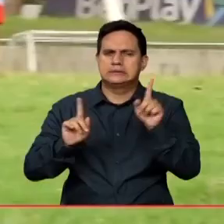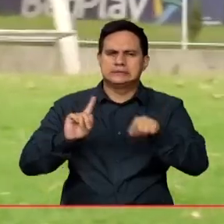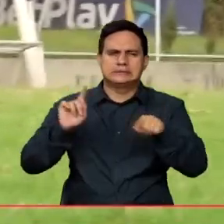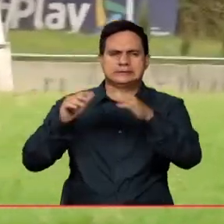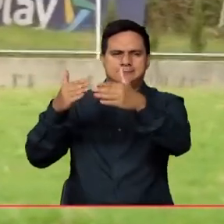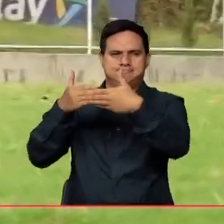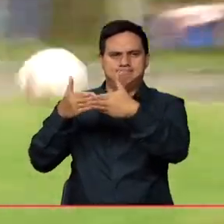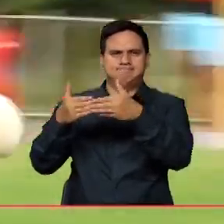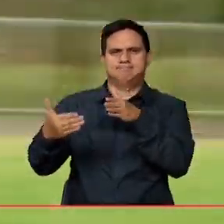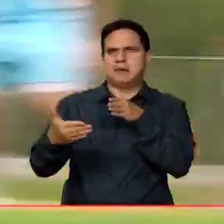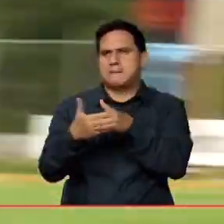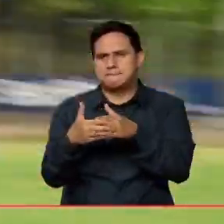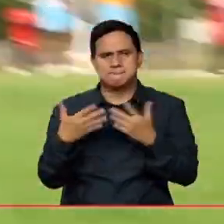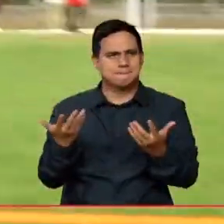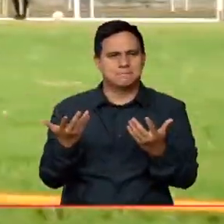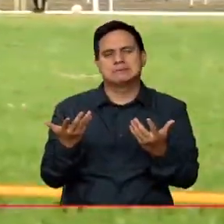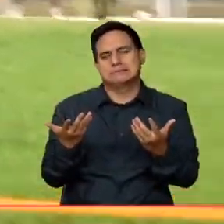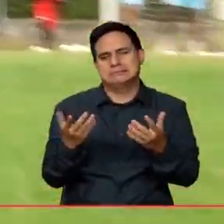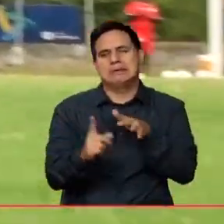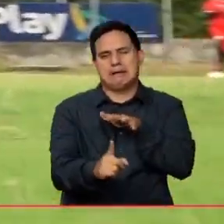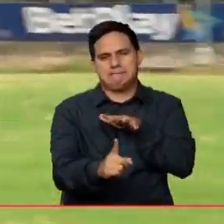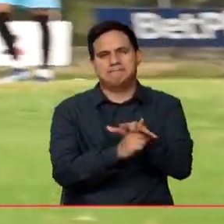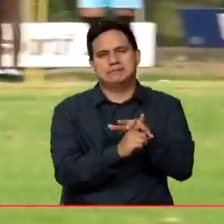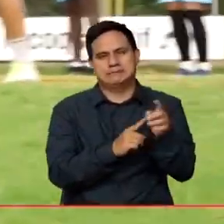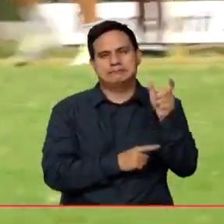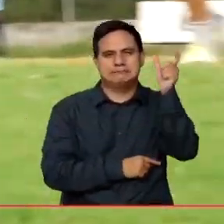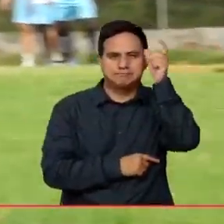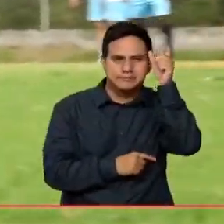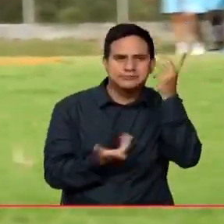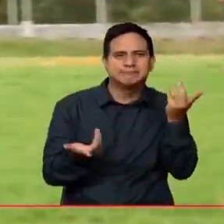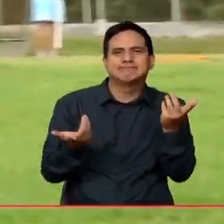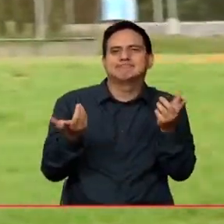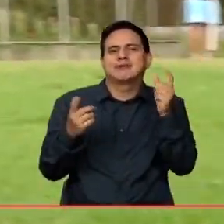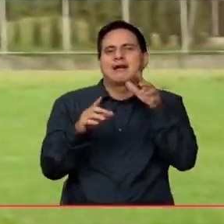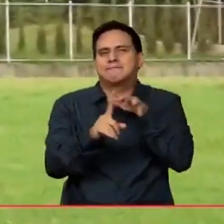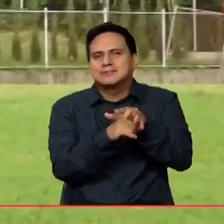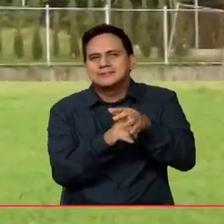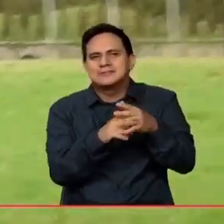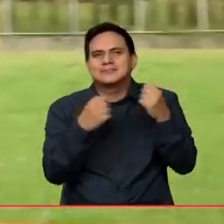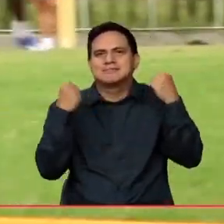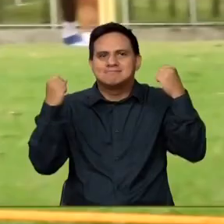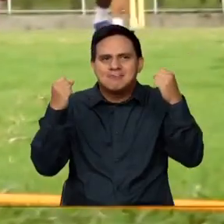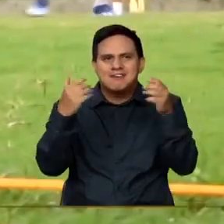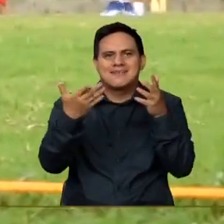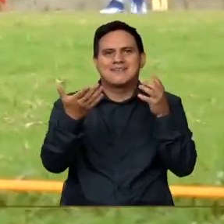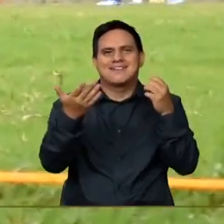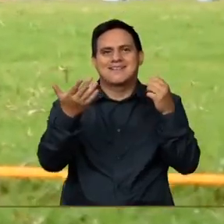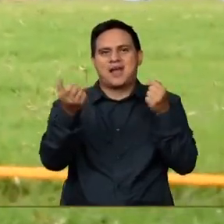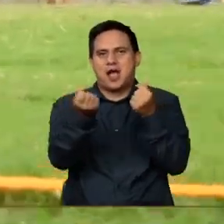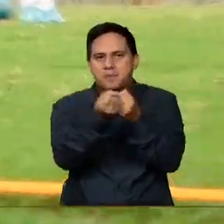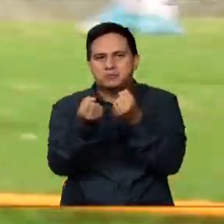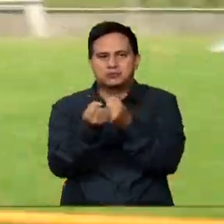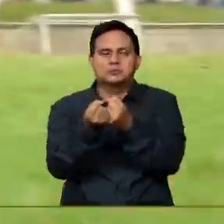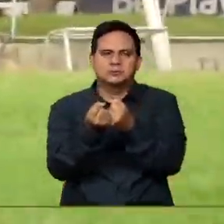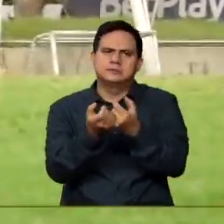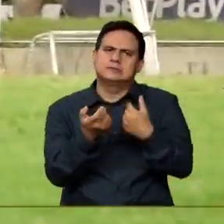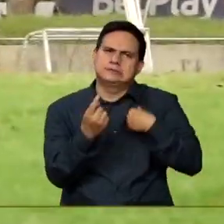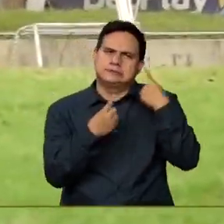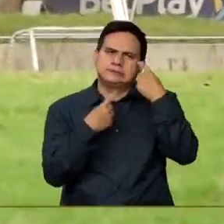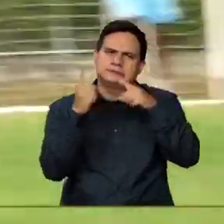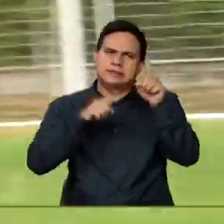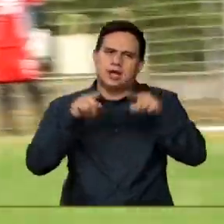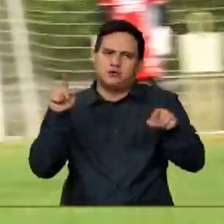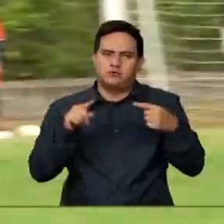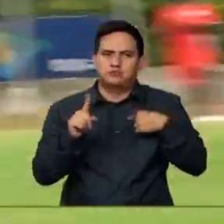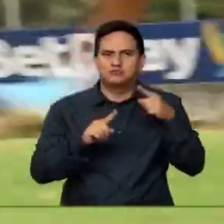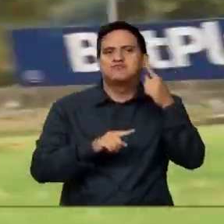hace daño al fútbol y al espectáculo como tal. No van a permitir el ingreso de los hinchas del conjunto americano. Estoy seguro que algunos se van a colar